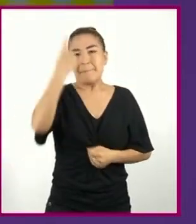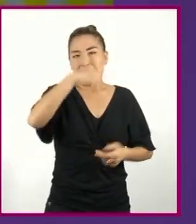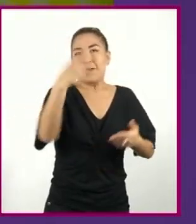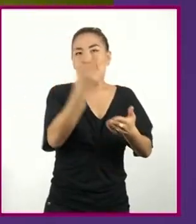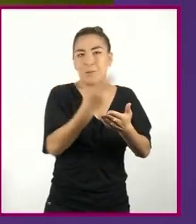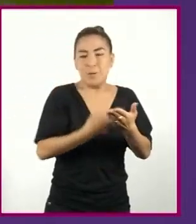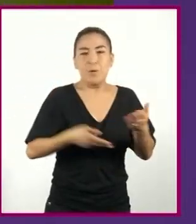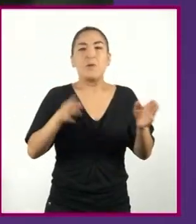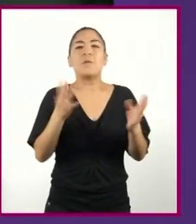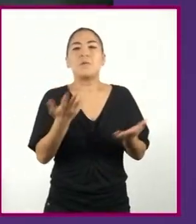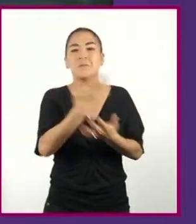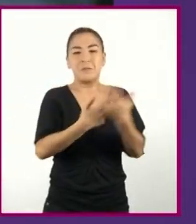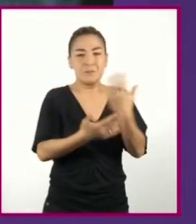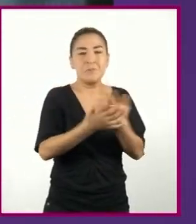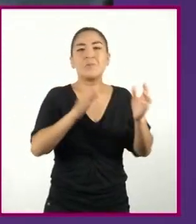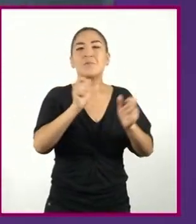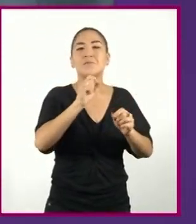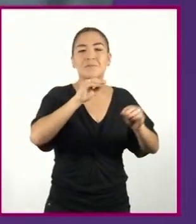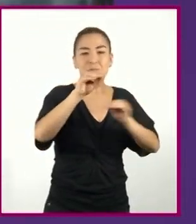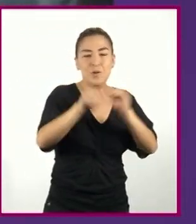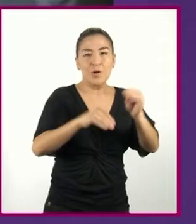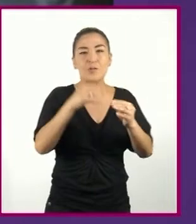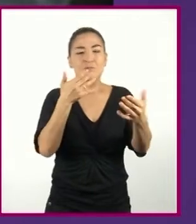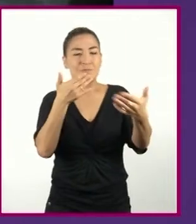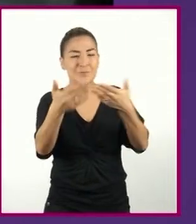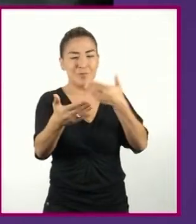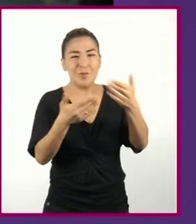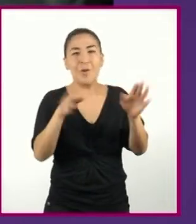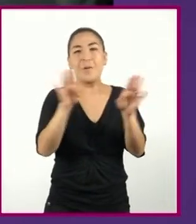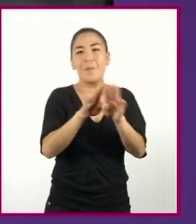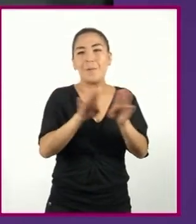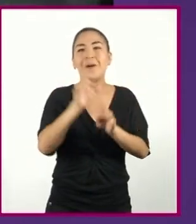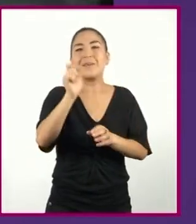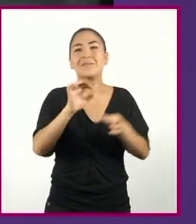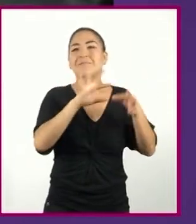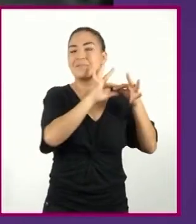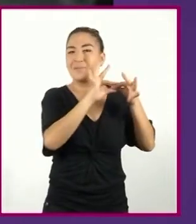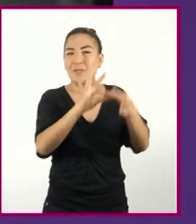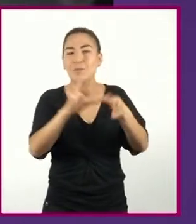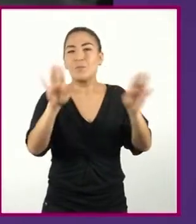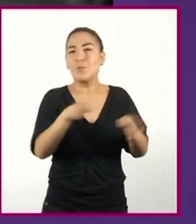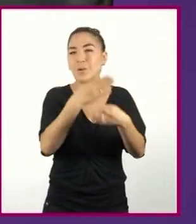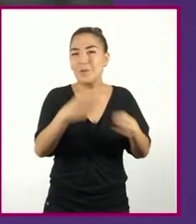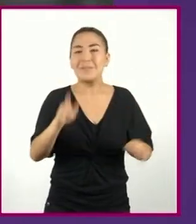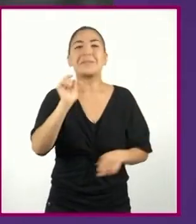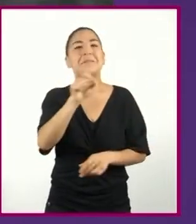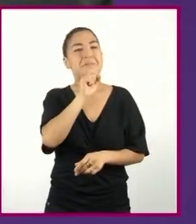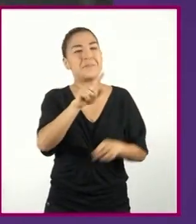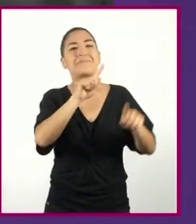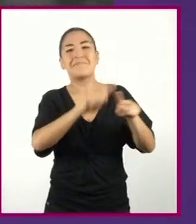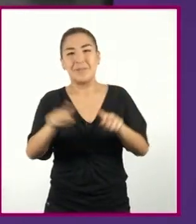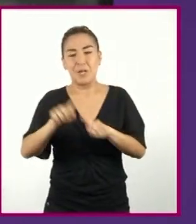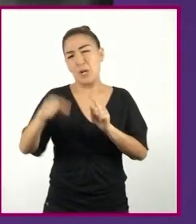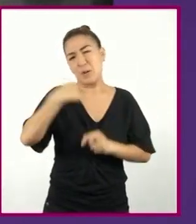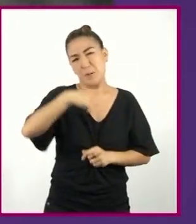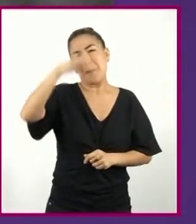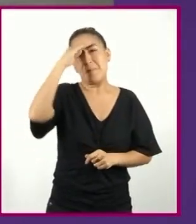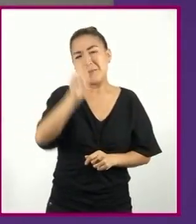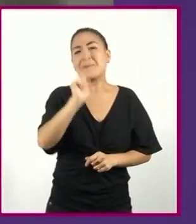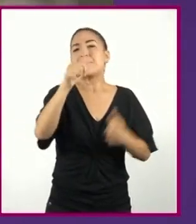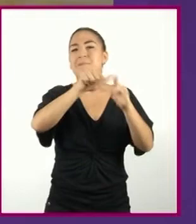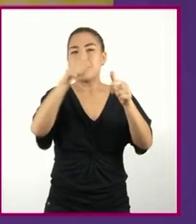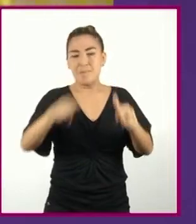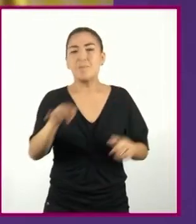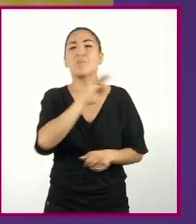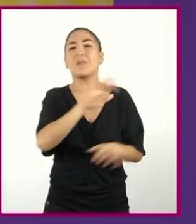como trabajar con sombras, seguir y crear al ritmo de la música y más. Yo pienso que el arte puede